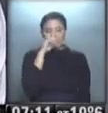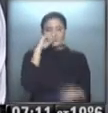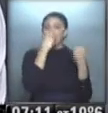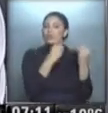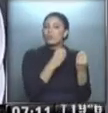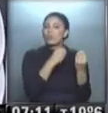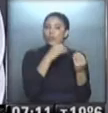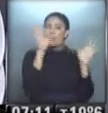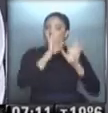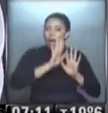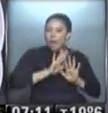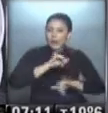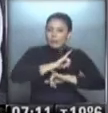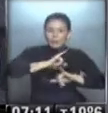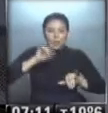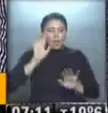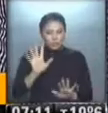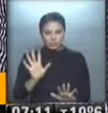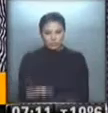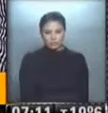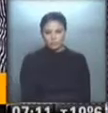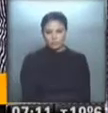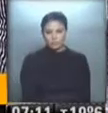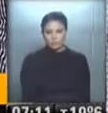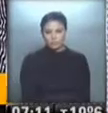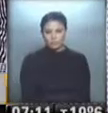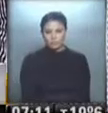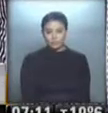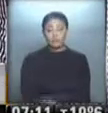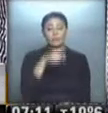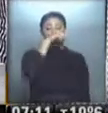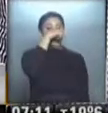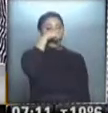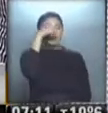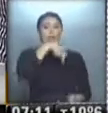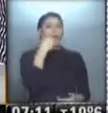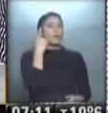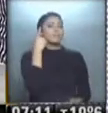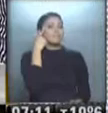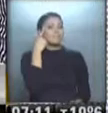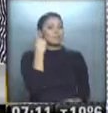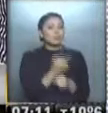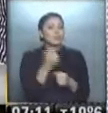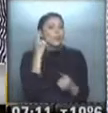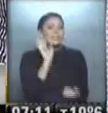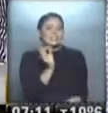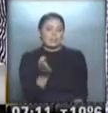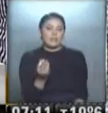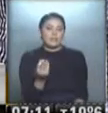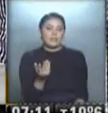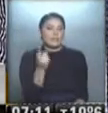habían montado el operativo de prevención. A esta altura no se puede precisar el nivel